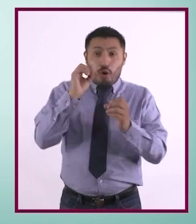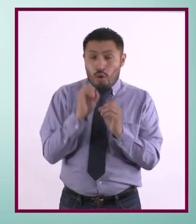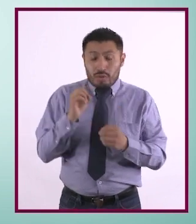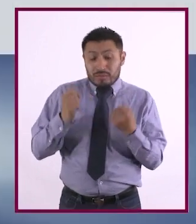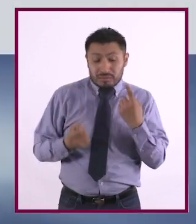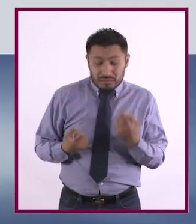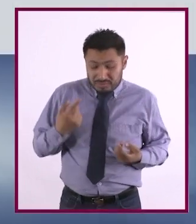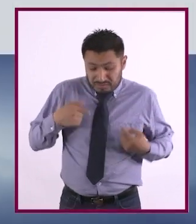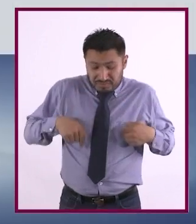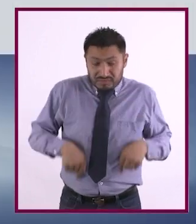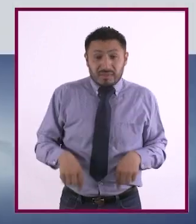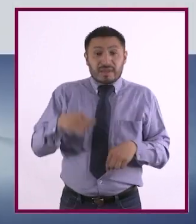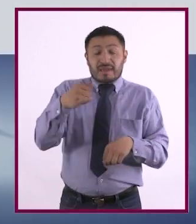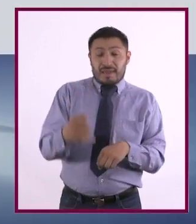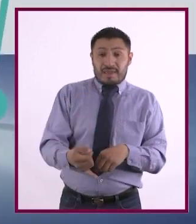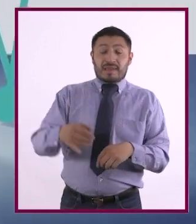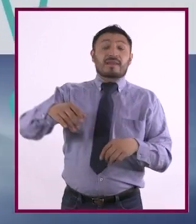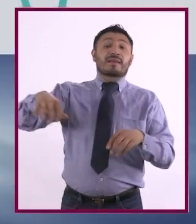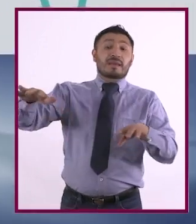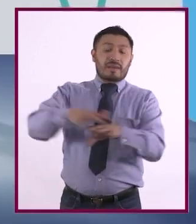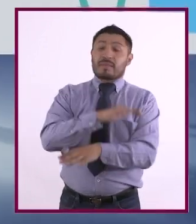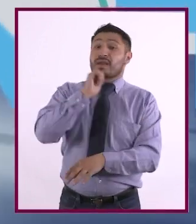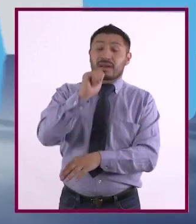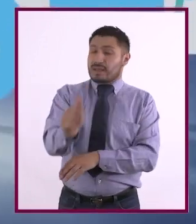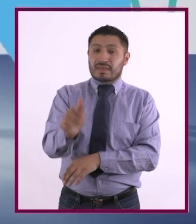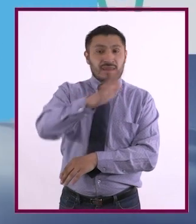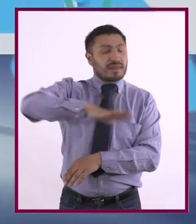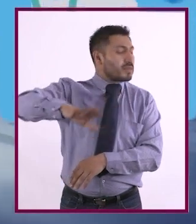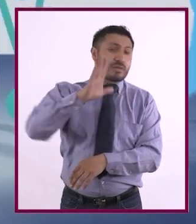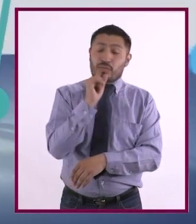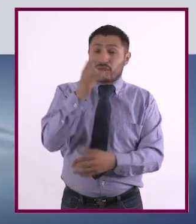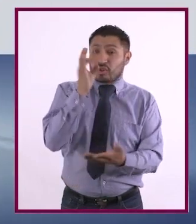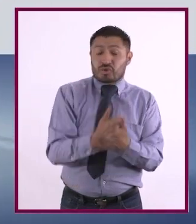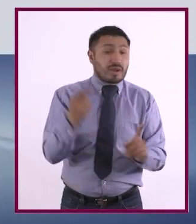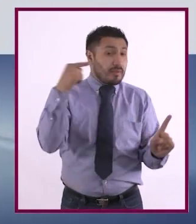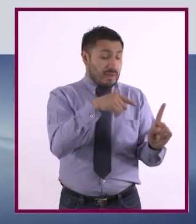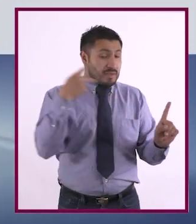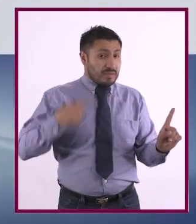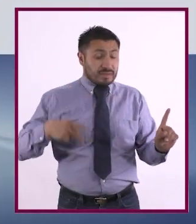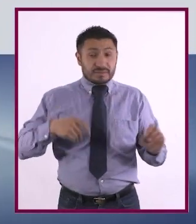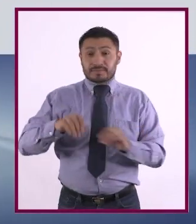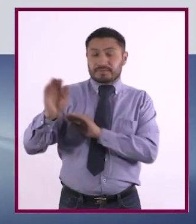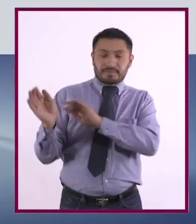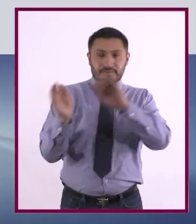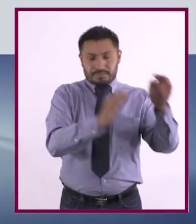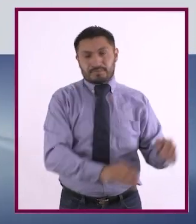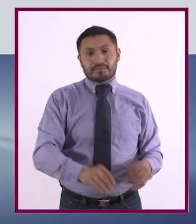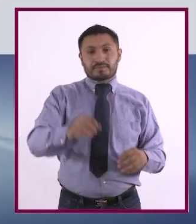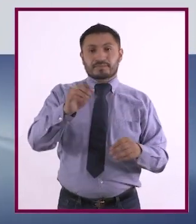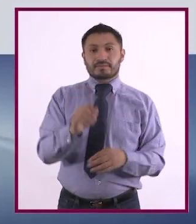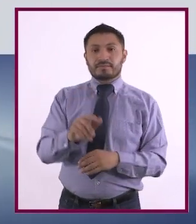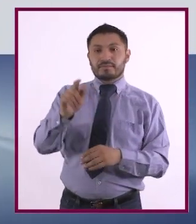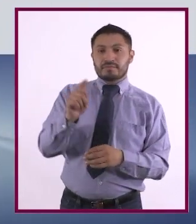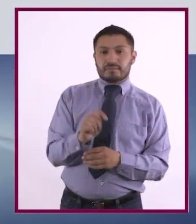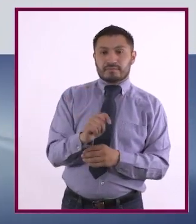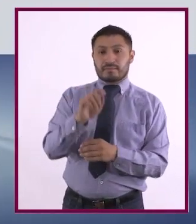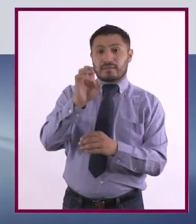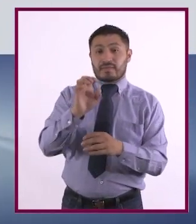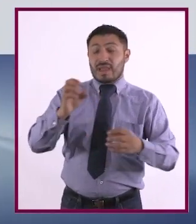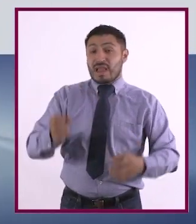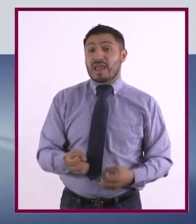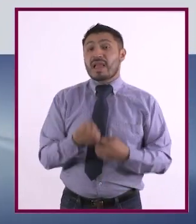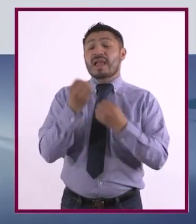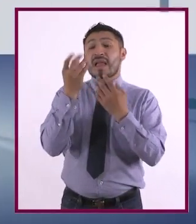misma. La segunda, el consentimiento presunto o tácito, sucede cuando una persona fallecida en condiciones para poder donar